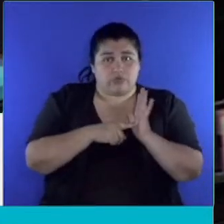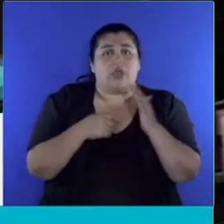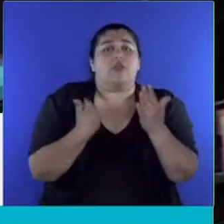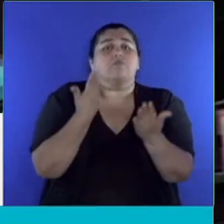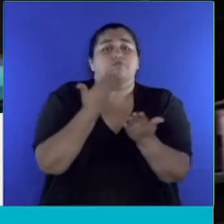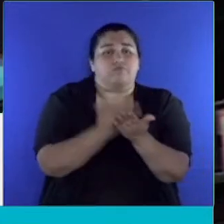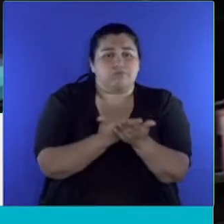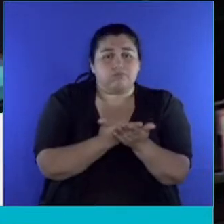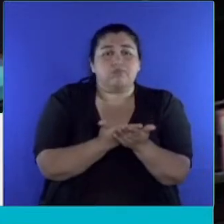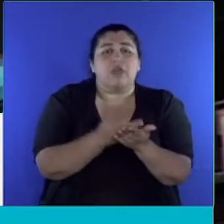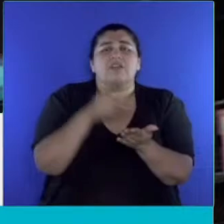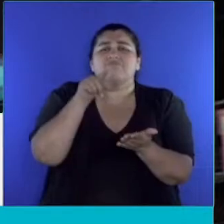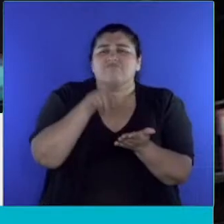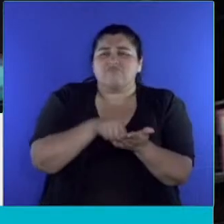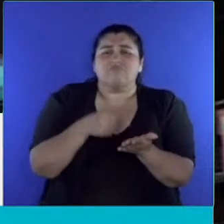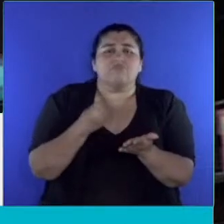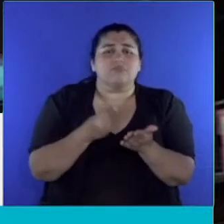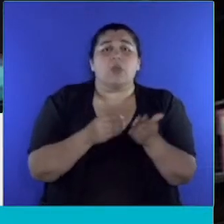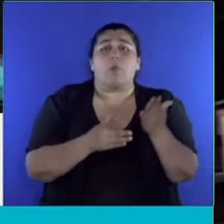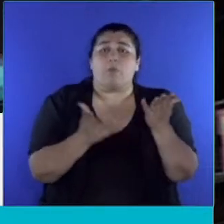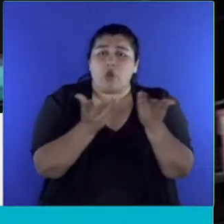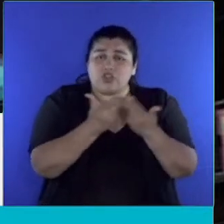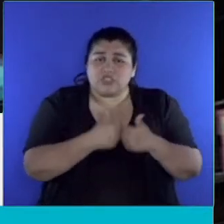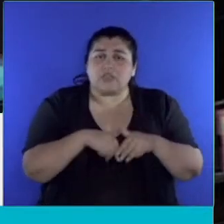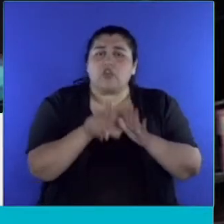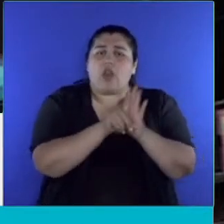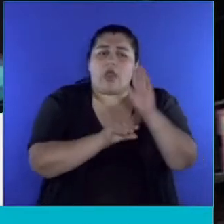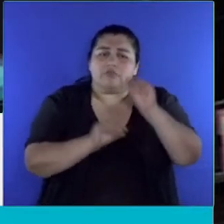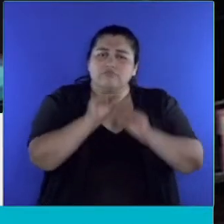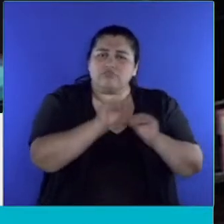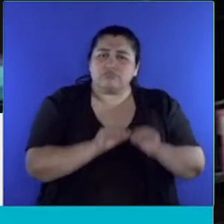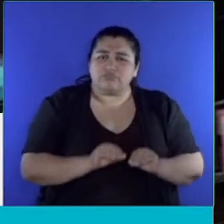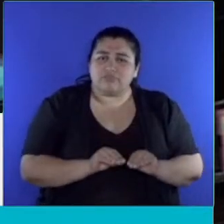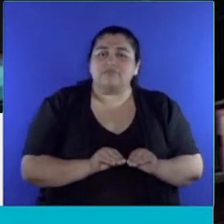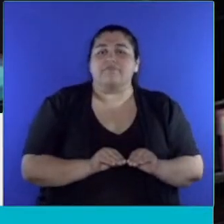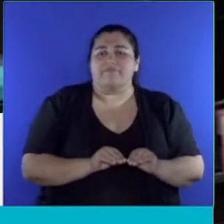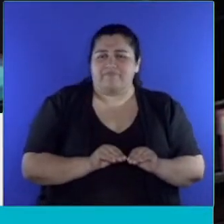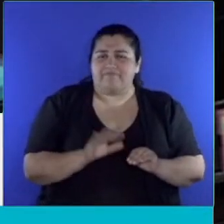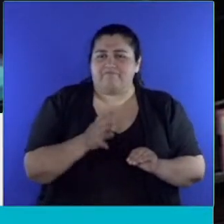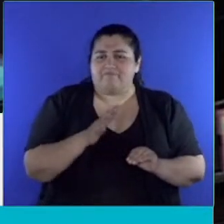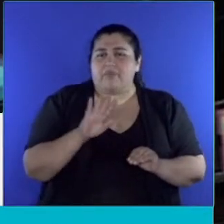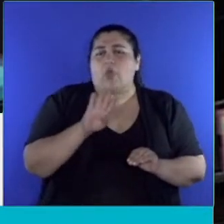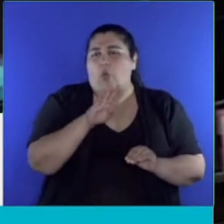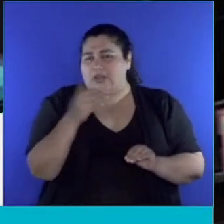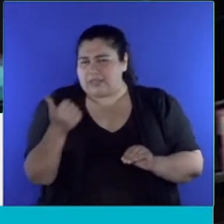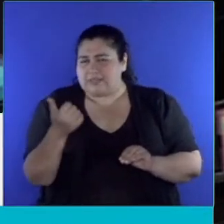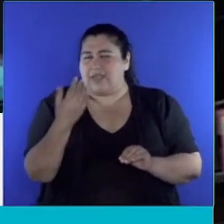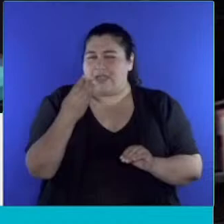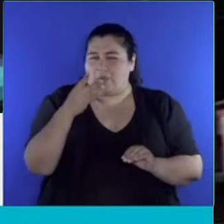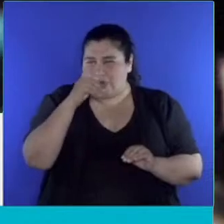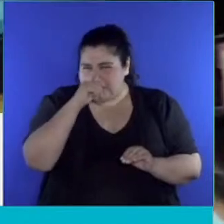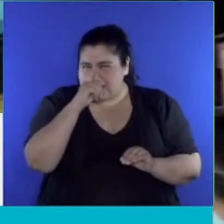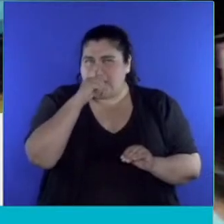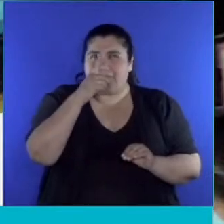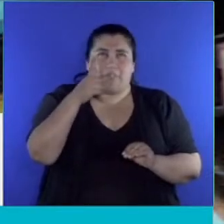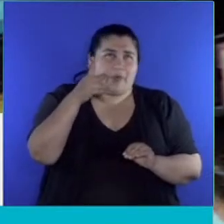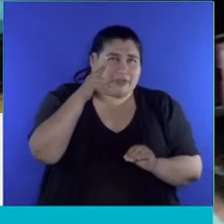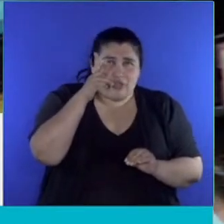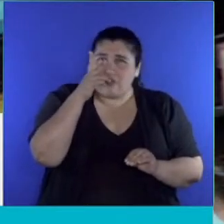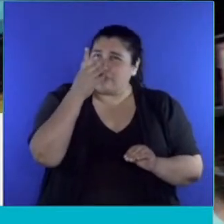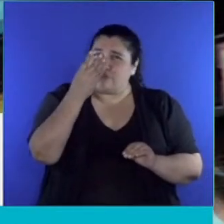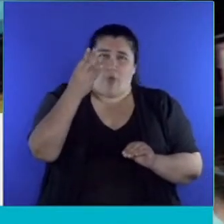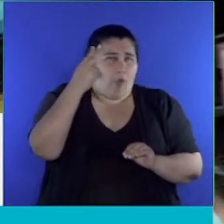Aires. Este proyecto de ley se construyó sobre la base, diría, de 46, pero son 46, 47,